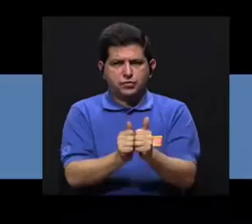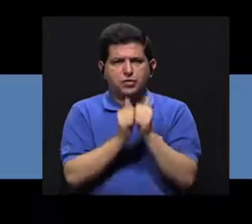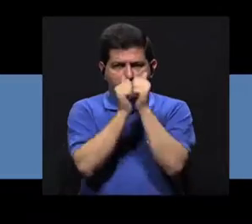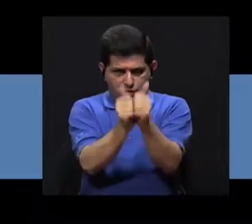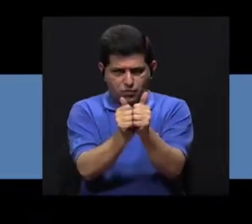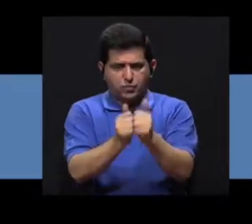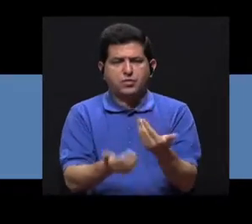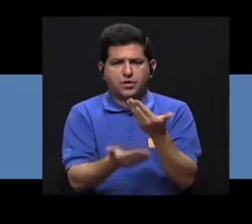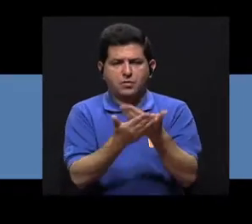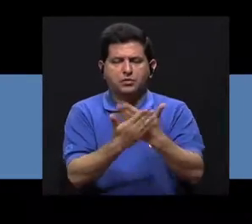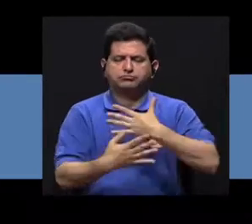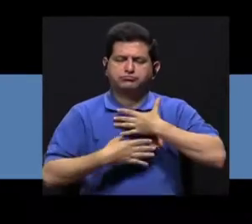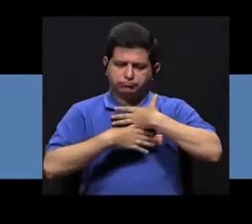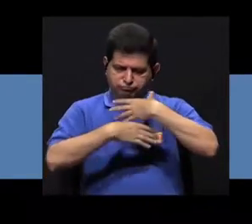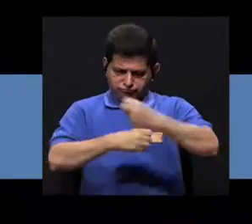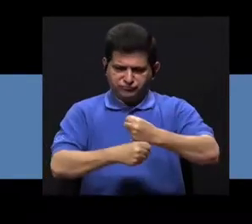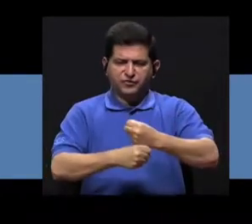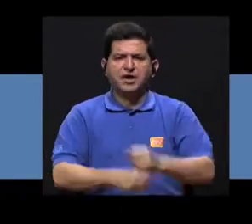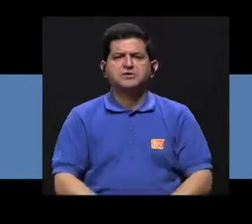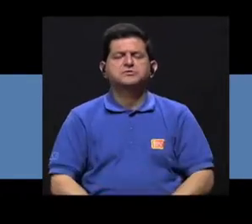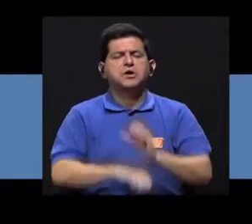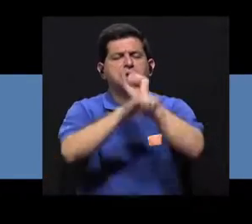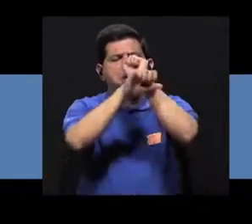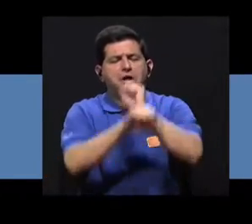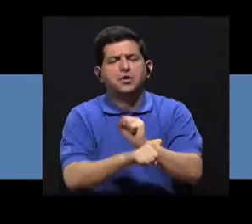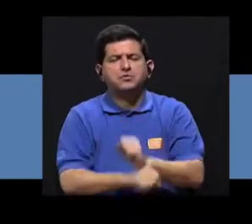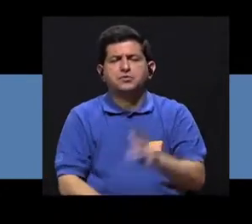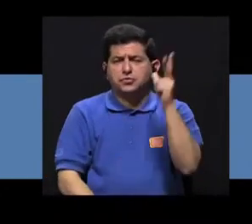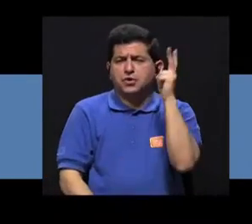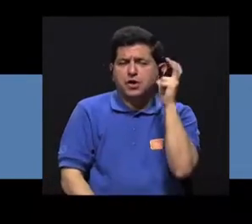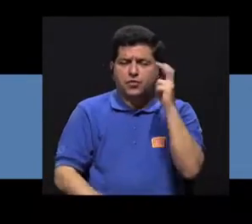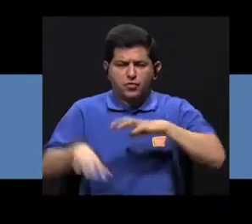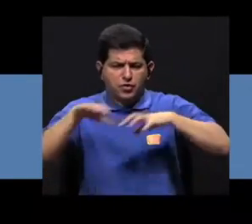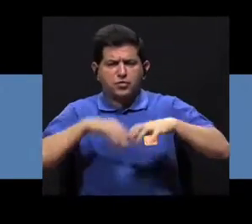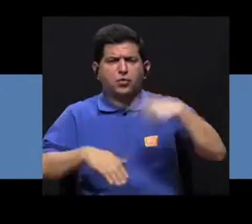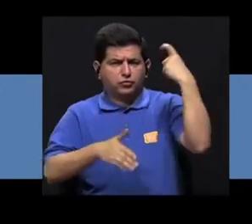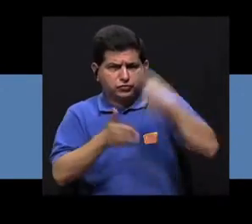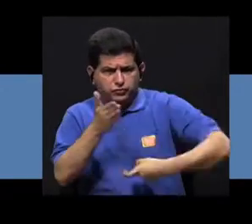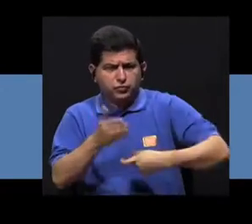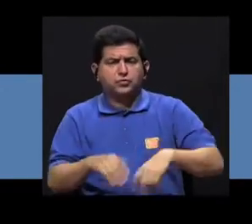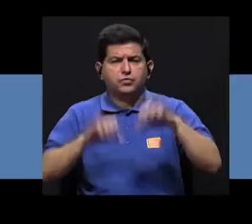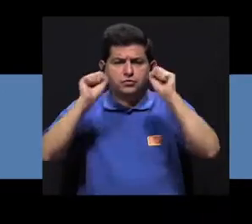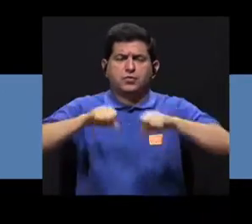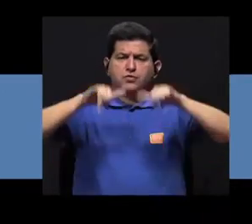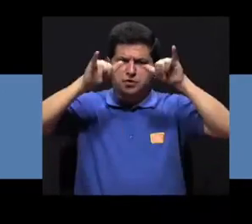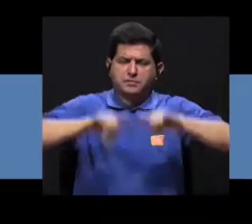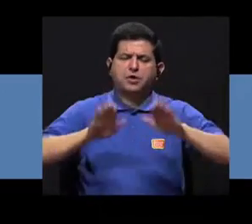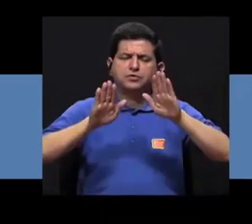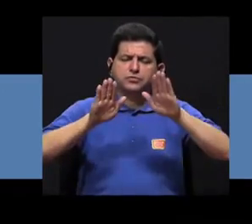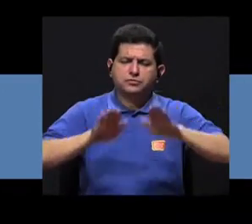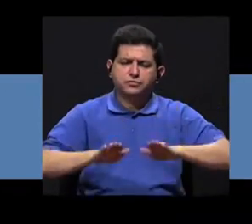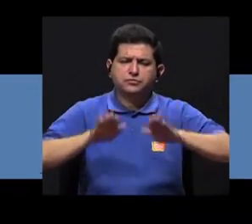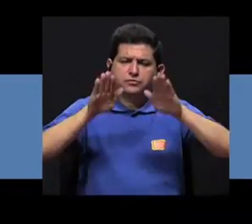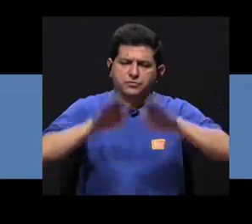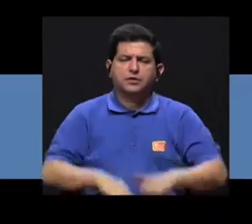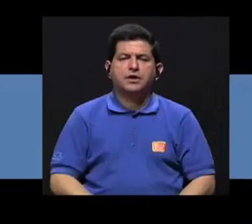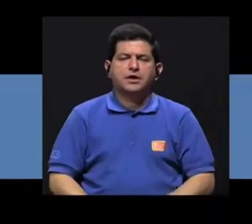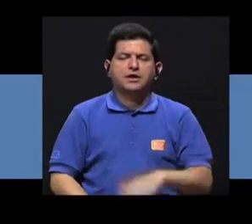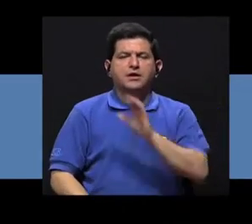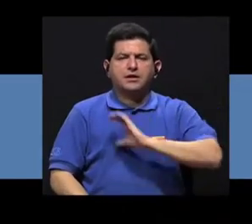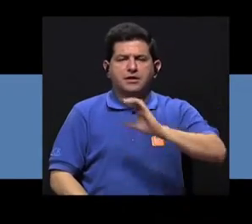utilicen caballos que demuestren confianza acostumbrados a ruidos y movimientos bruscos para que permanezcan tranquilos